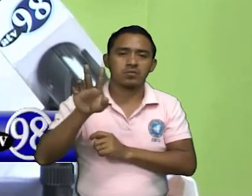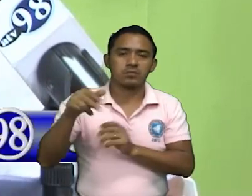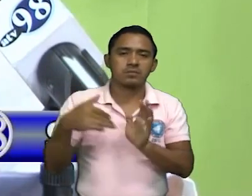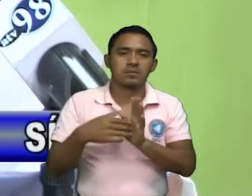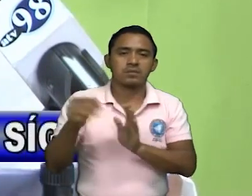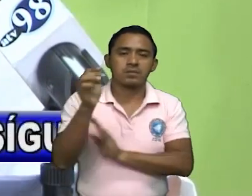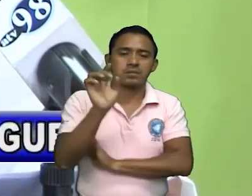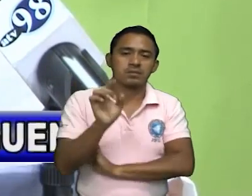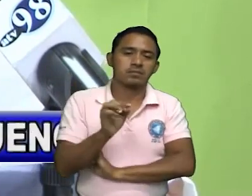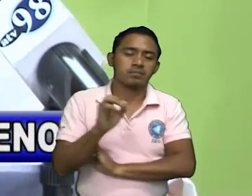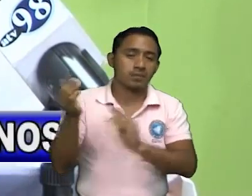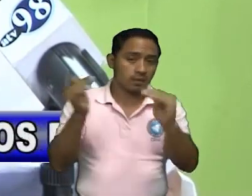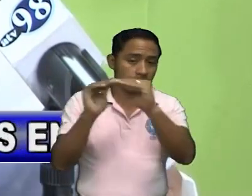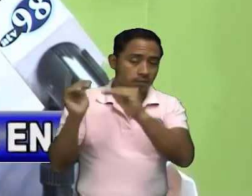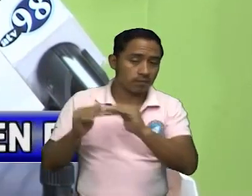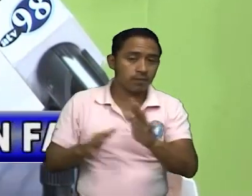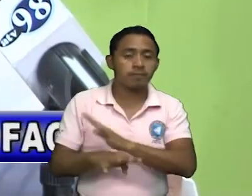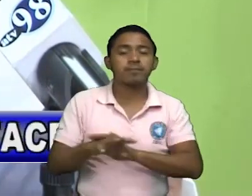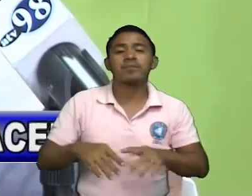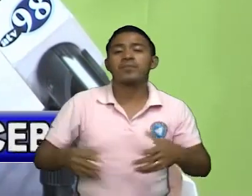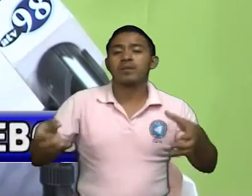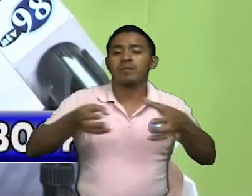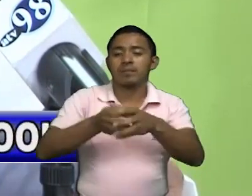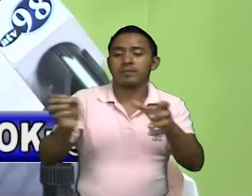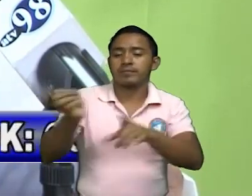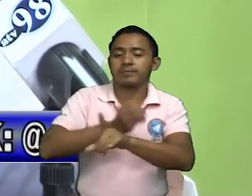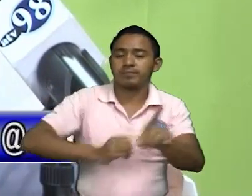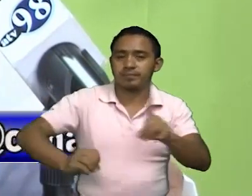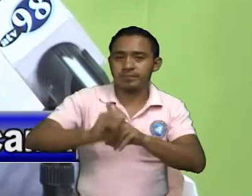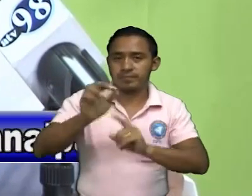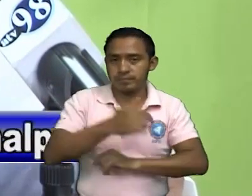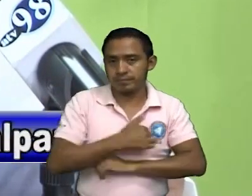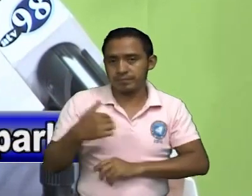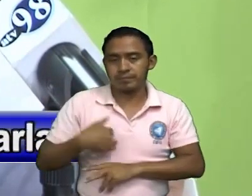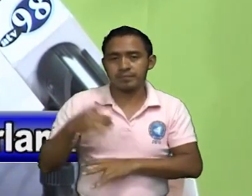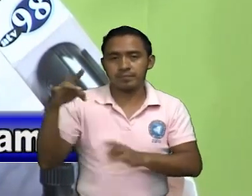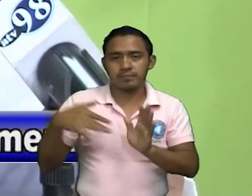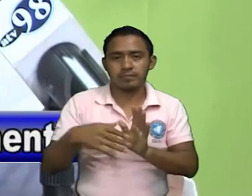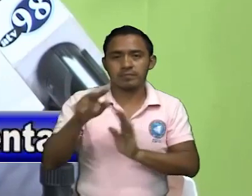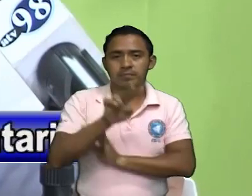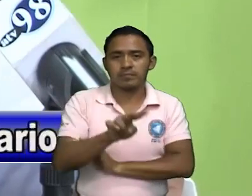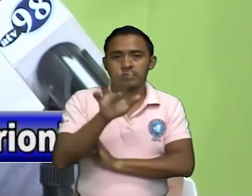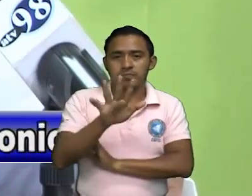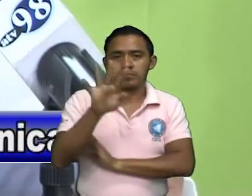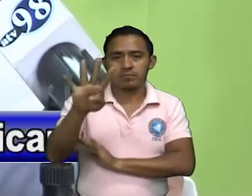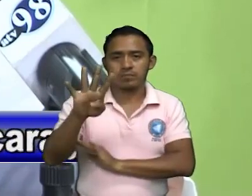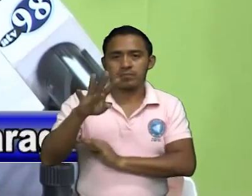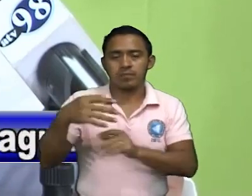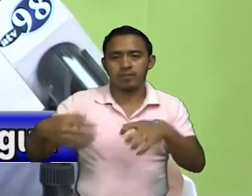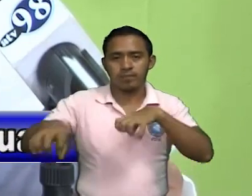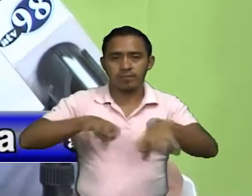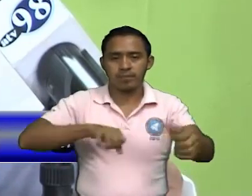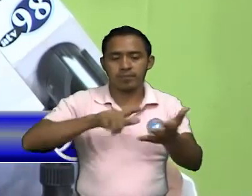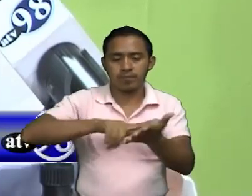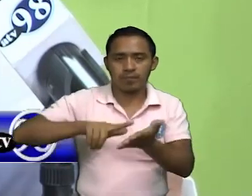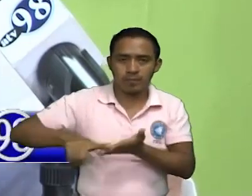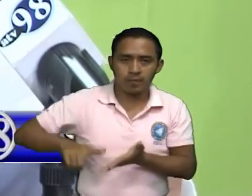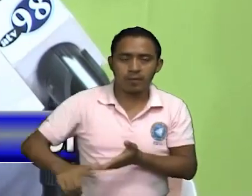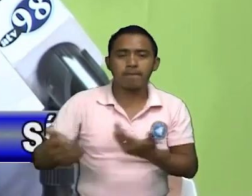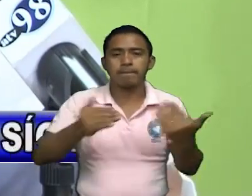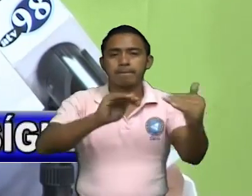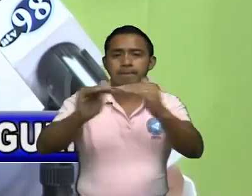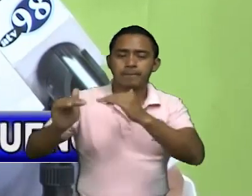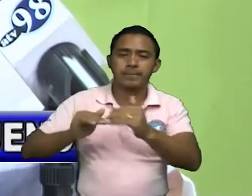312.053 viviendas y con la comunidad organizada se realizaron 1.254 jornadas de limpieza en